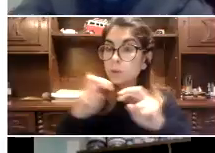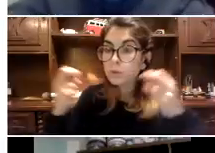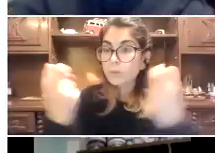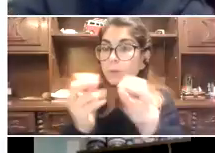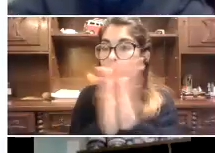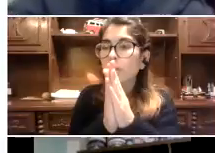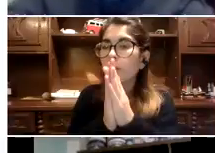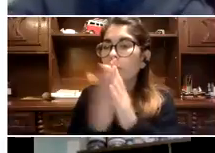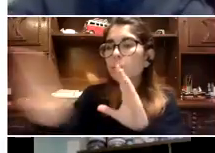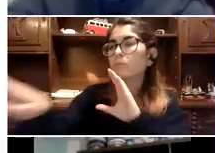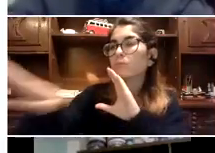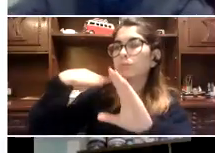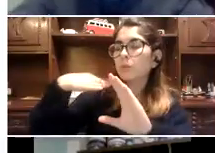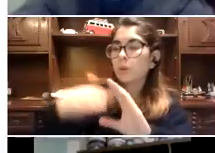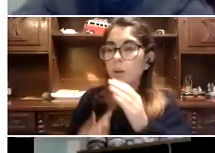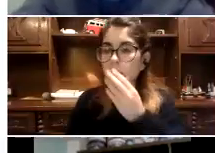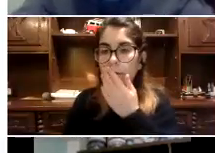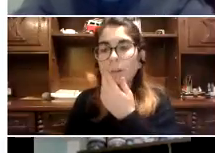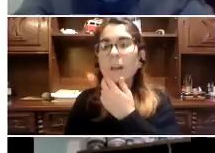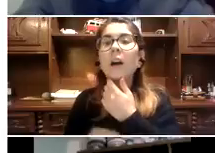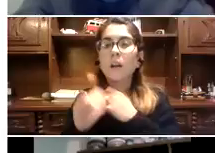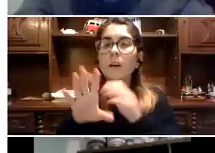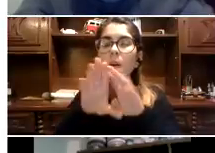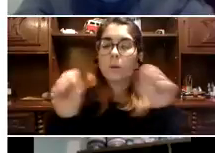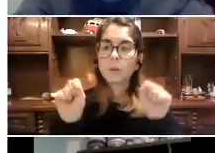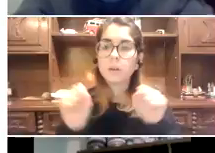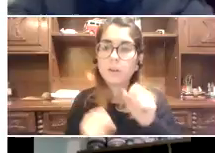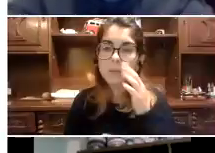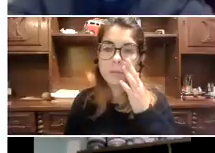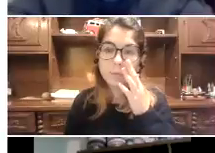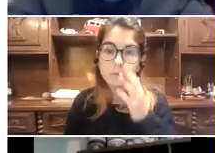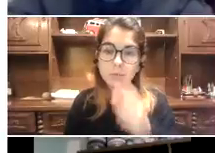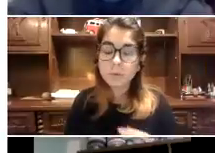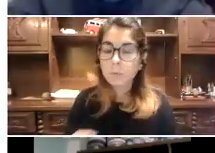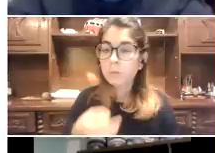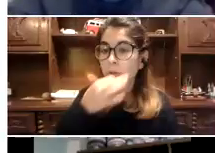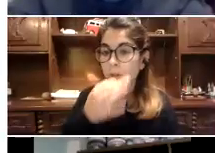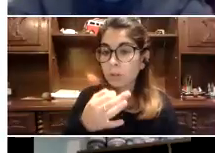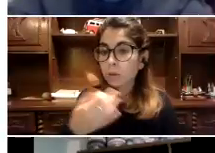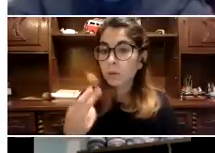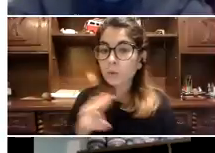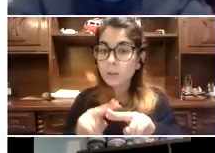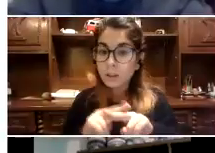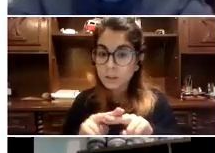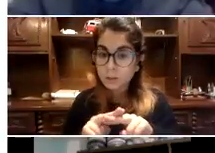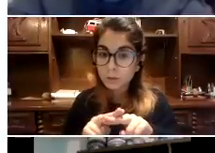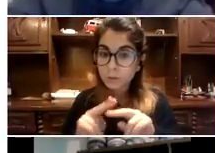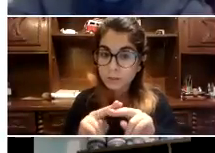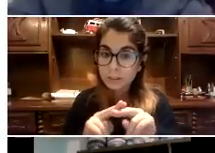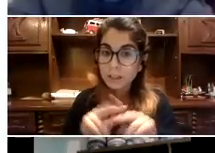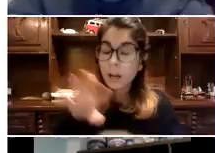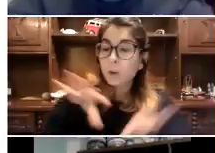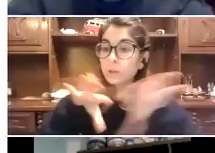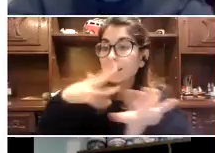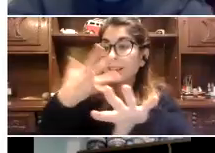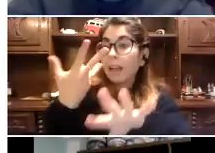subiéramos al correo. De acuerdo. Bueno, como les digo, yo lo que acabo de hacer es completar la evaluación de lo que estaba en el